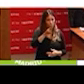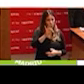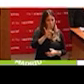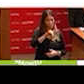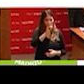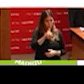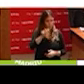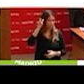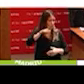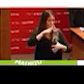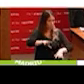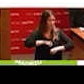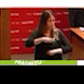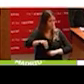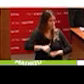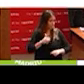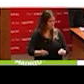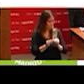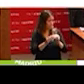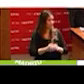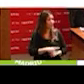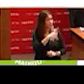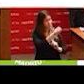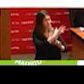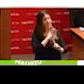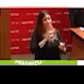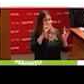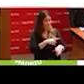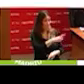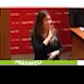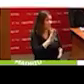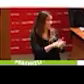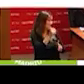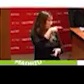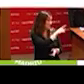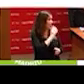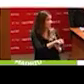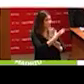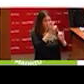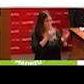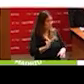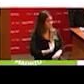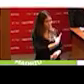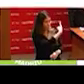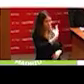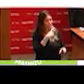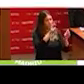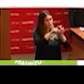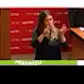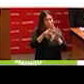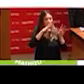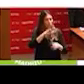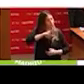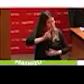Fernández y Bueno aquí recogemos igual que ha hecho el compañero las empresas que